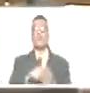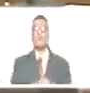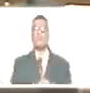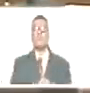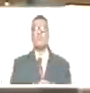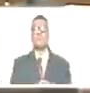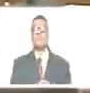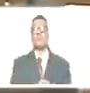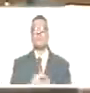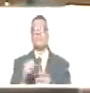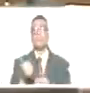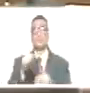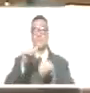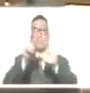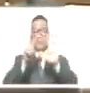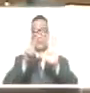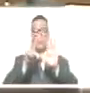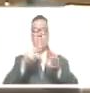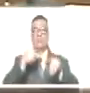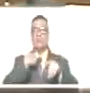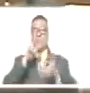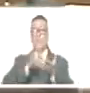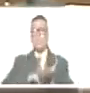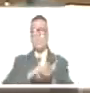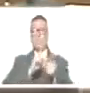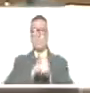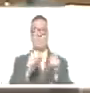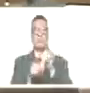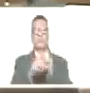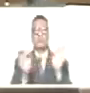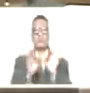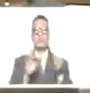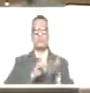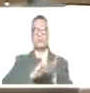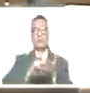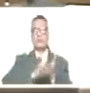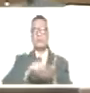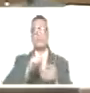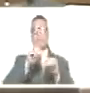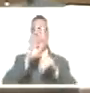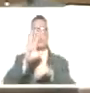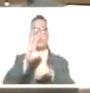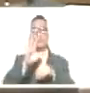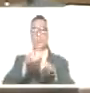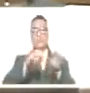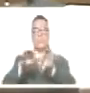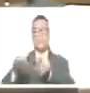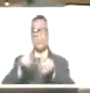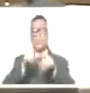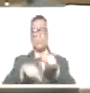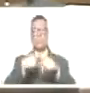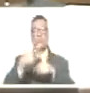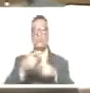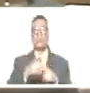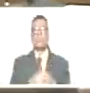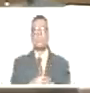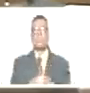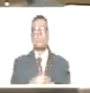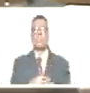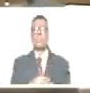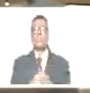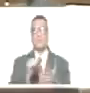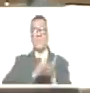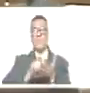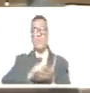Décimo séptimo, se sugiere aprobar sin modificación el contenido del artículo 5, quedando redactado de la manera siguiente. Artículo